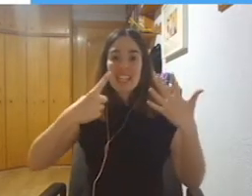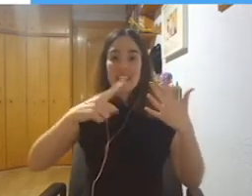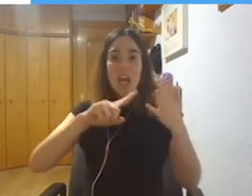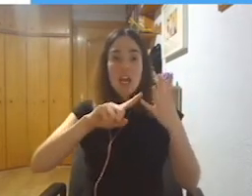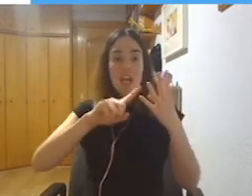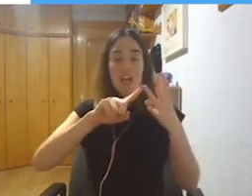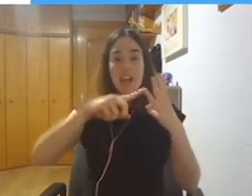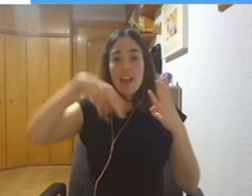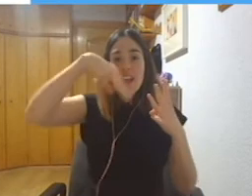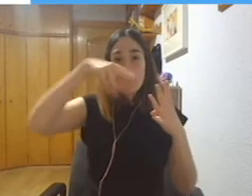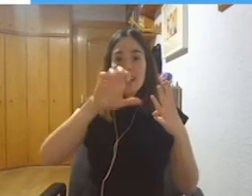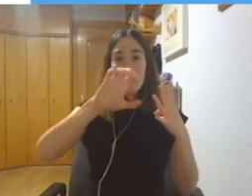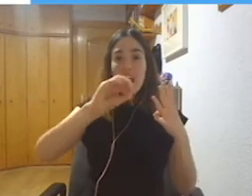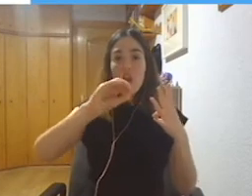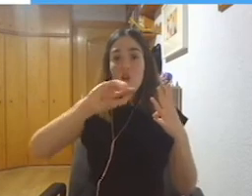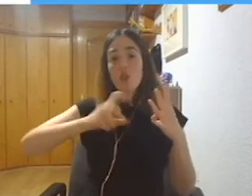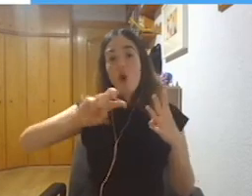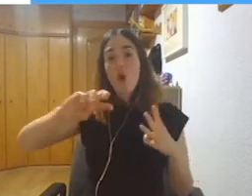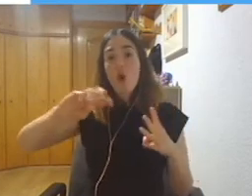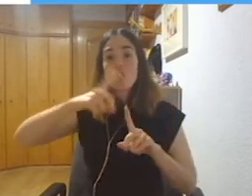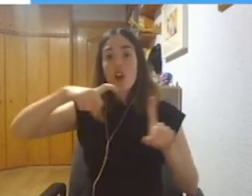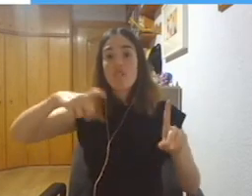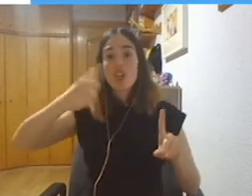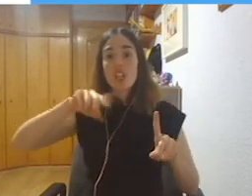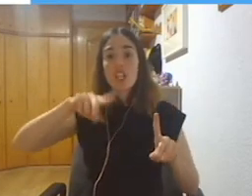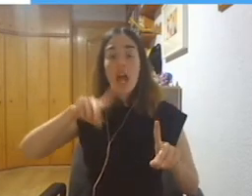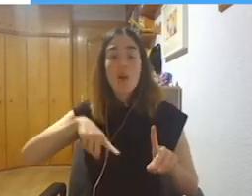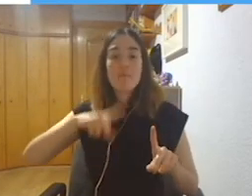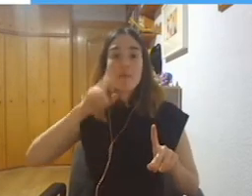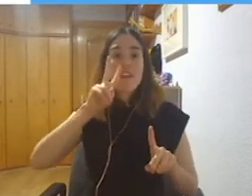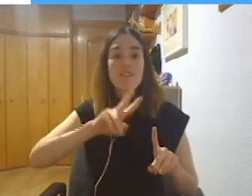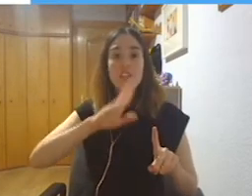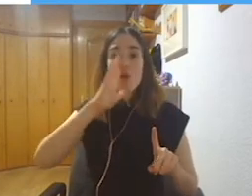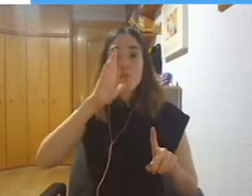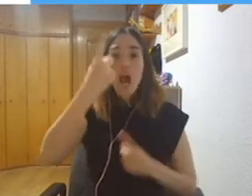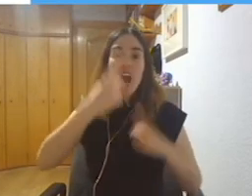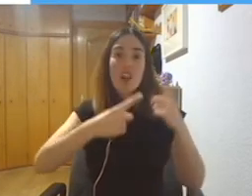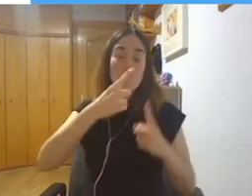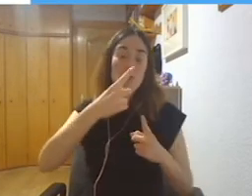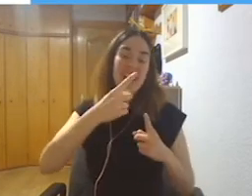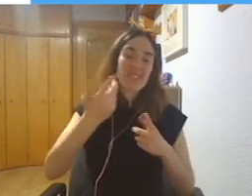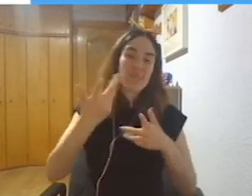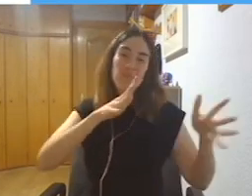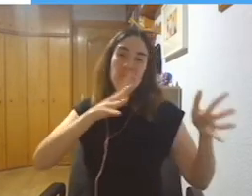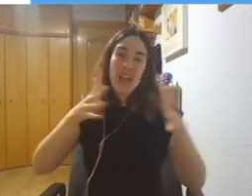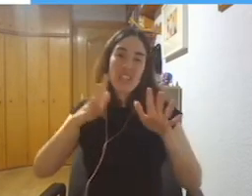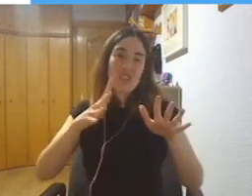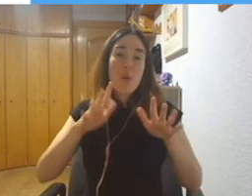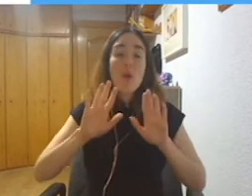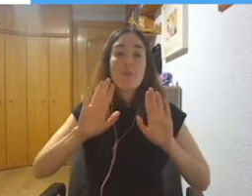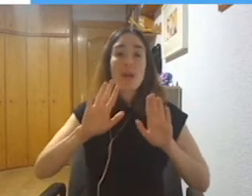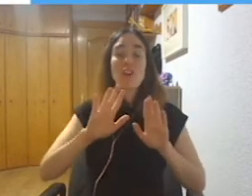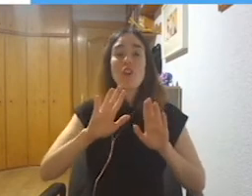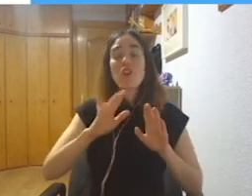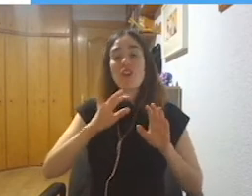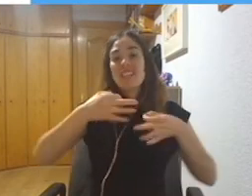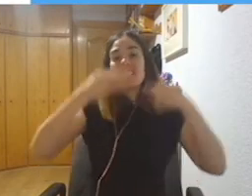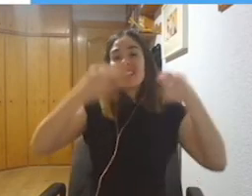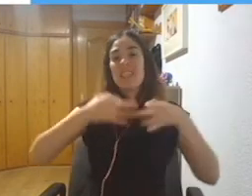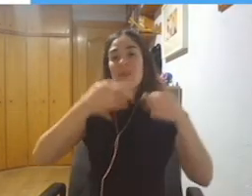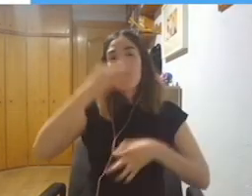Neos. Luego ya hemos visto en el otro gráfico que había algunas cadenas que estaban ahí, aunque siempre hubiera mayor porcentaje